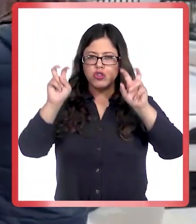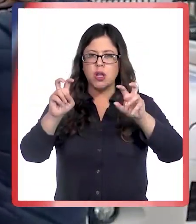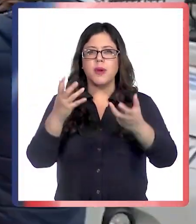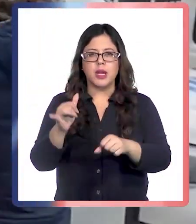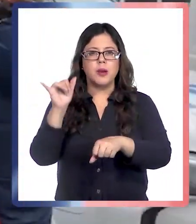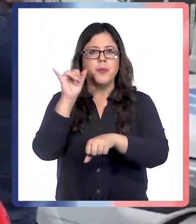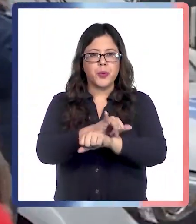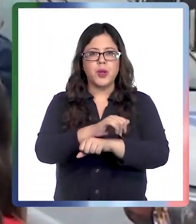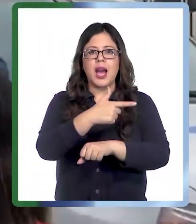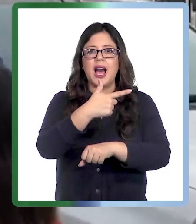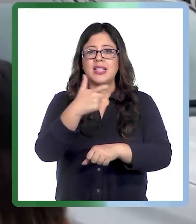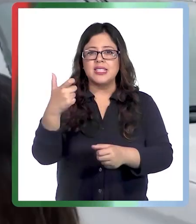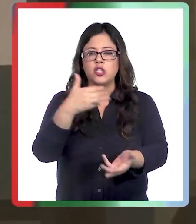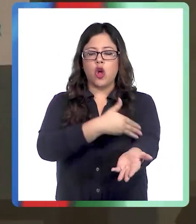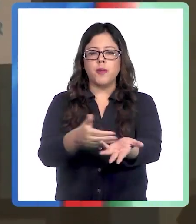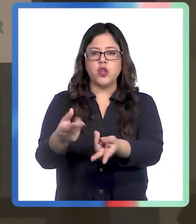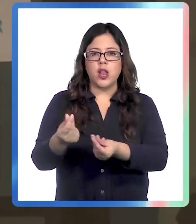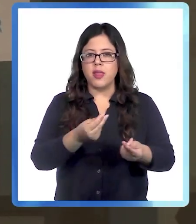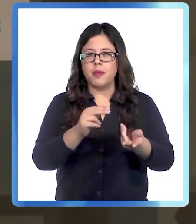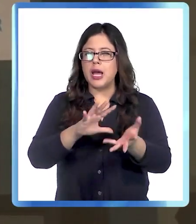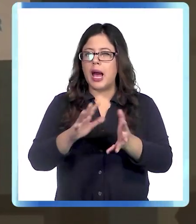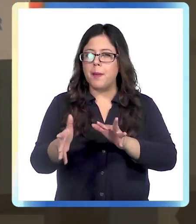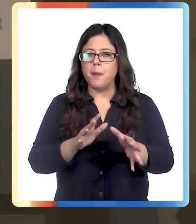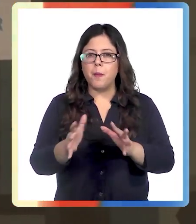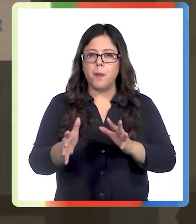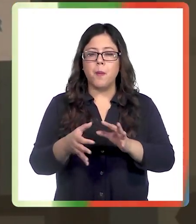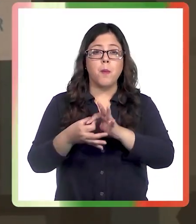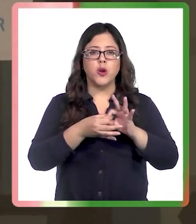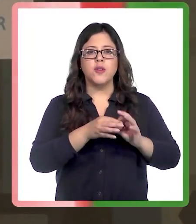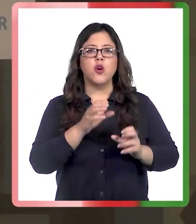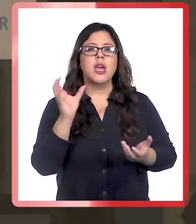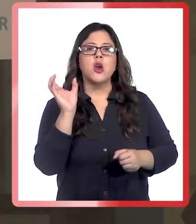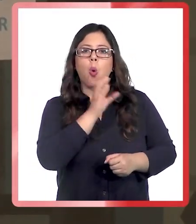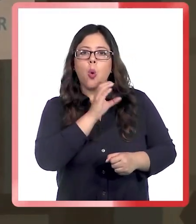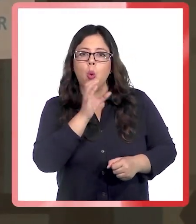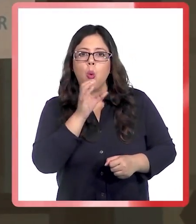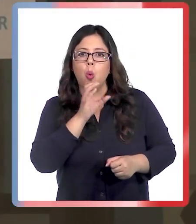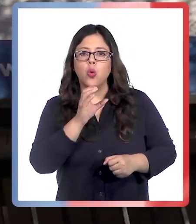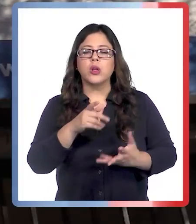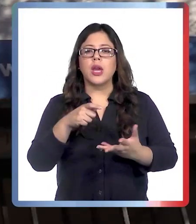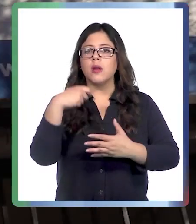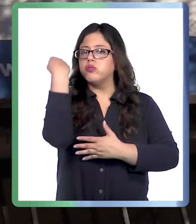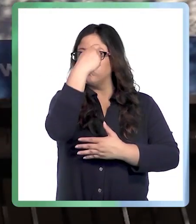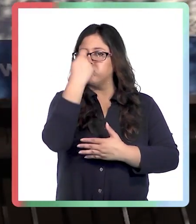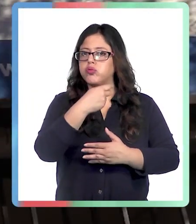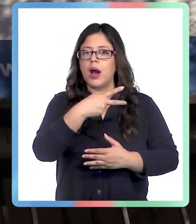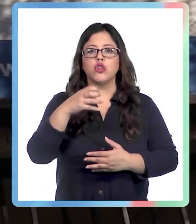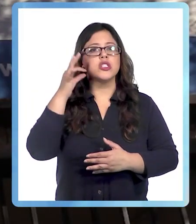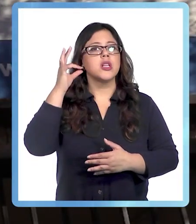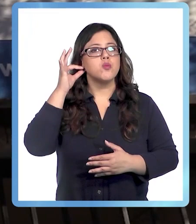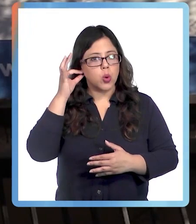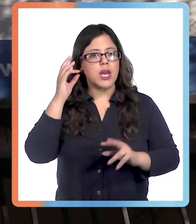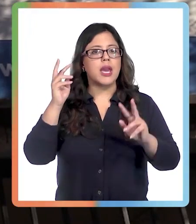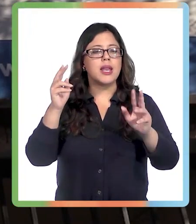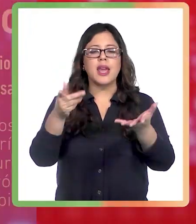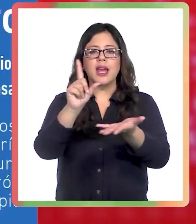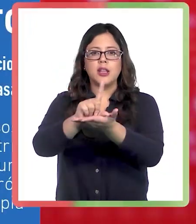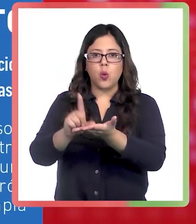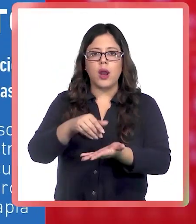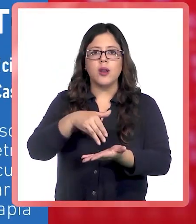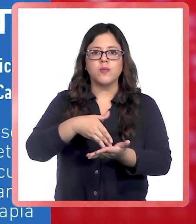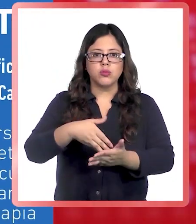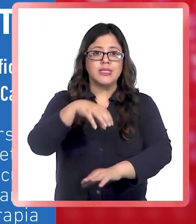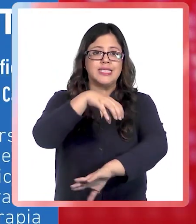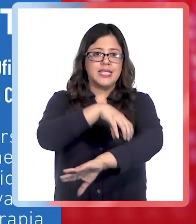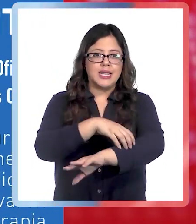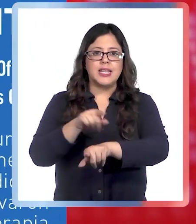los 700 millones de pesos por cursos de cosmética destinados a 200 mujeres de sectores vulnerables de la región que